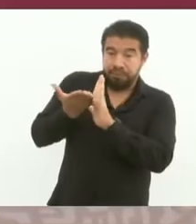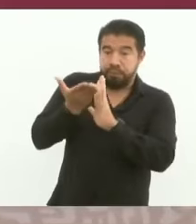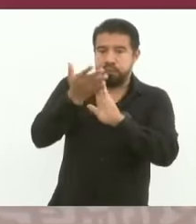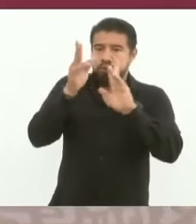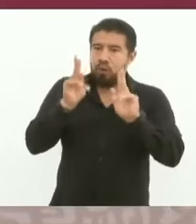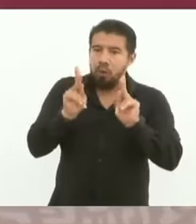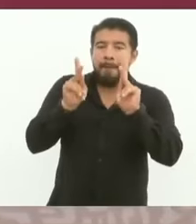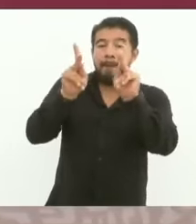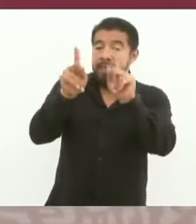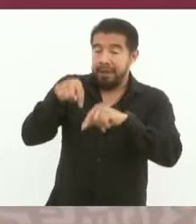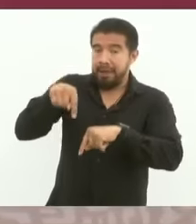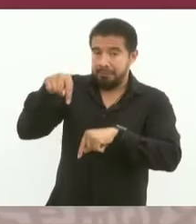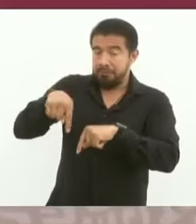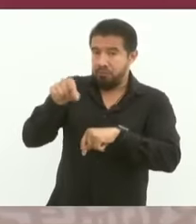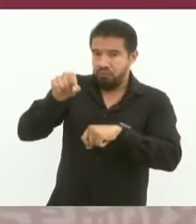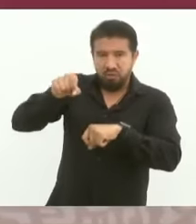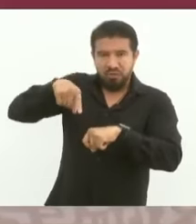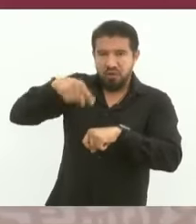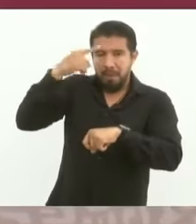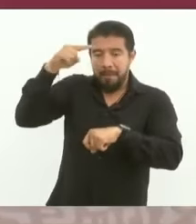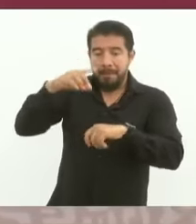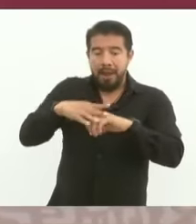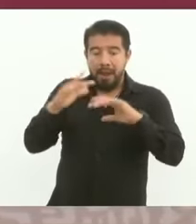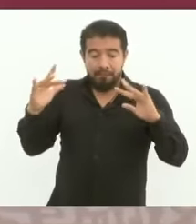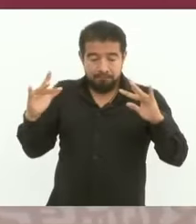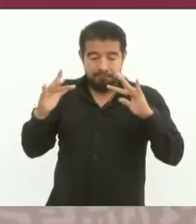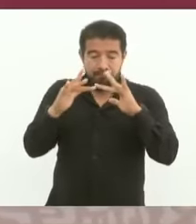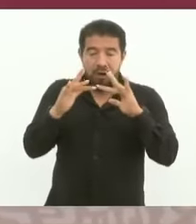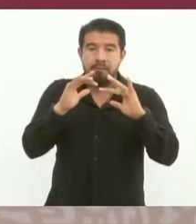puente para comunicar